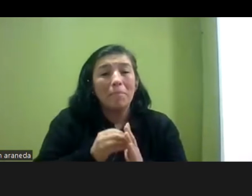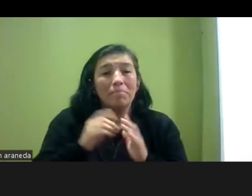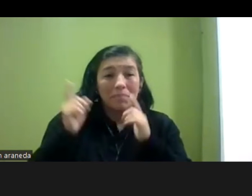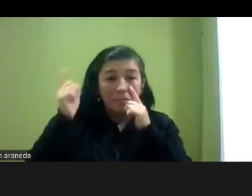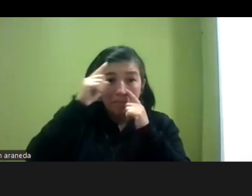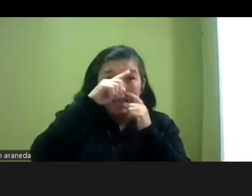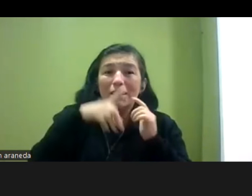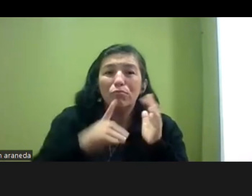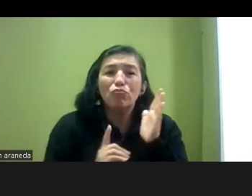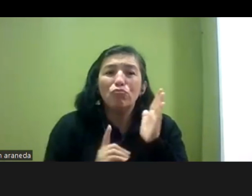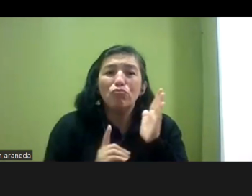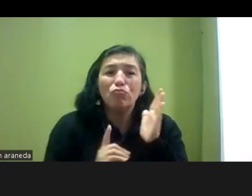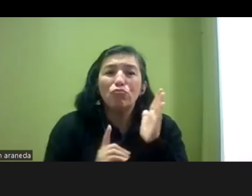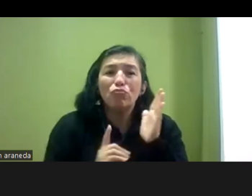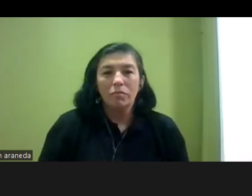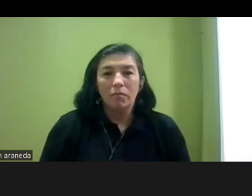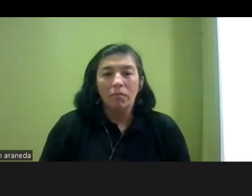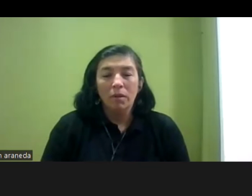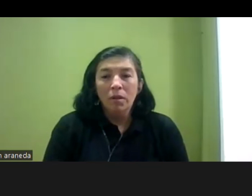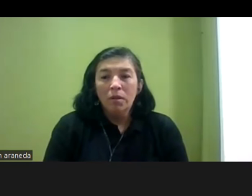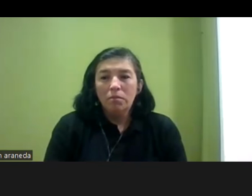desarrollar?